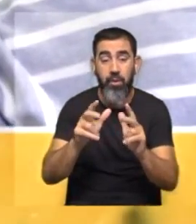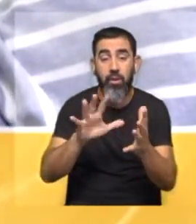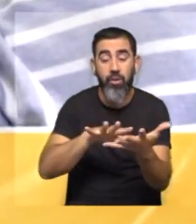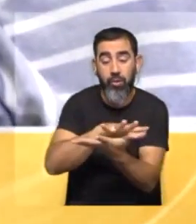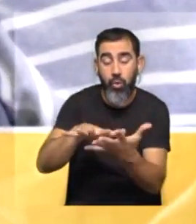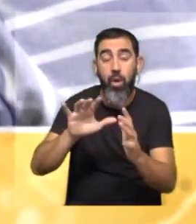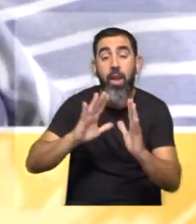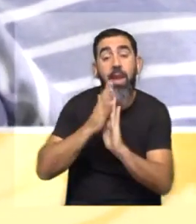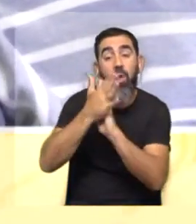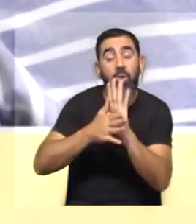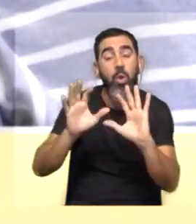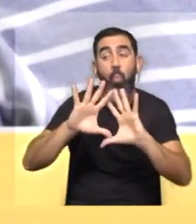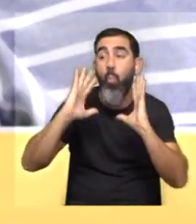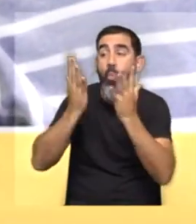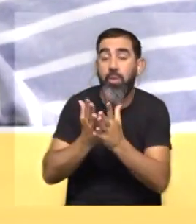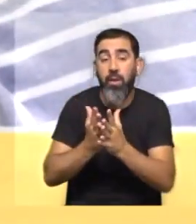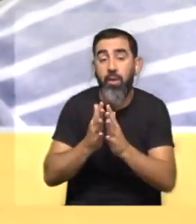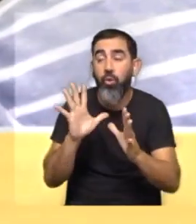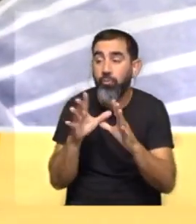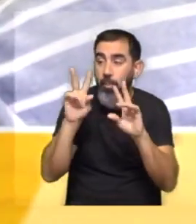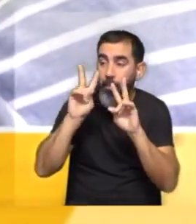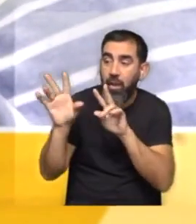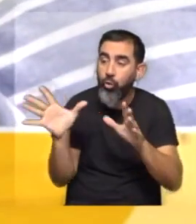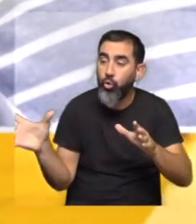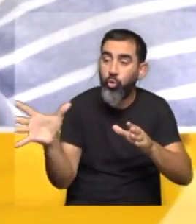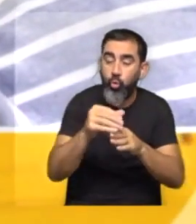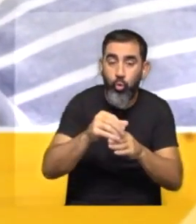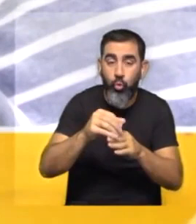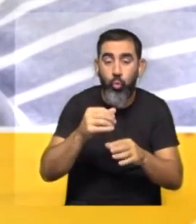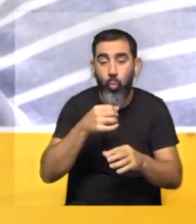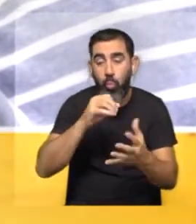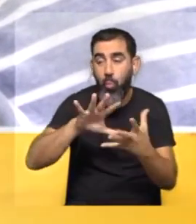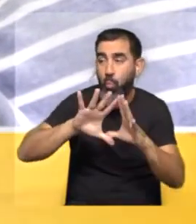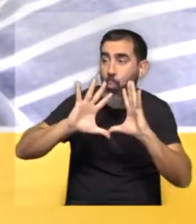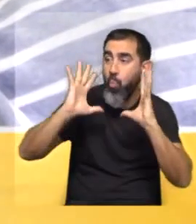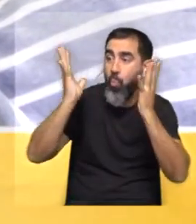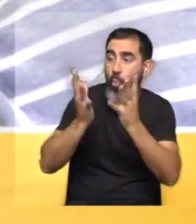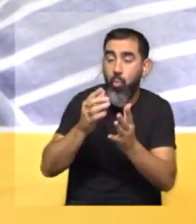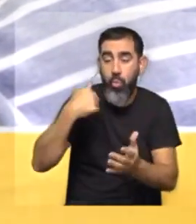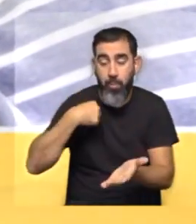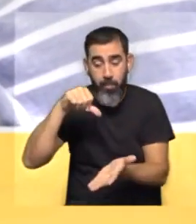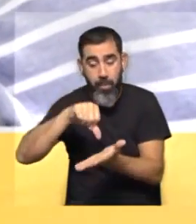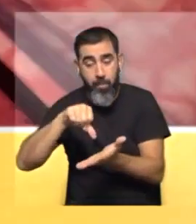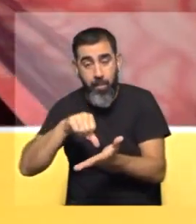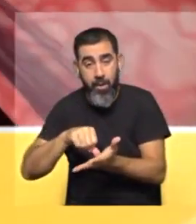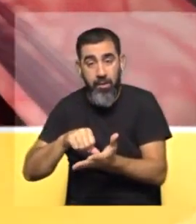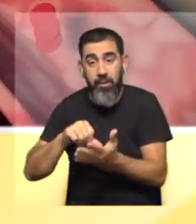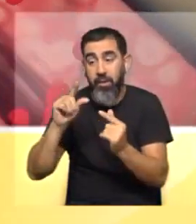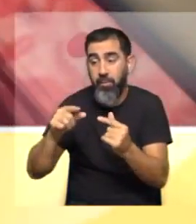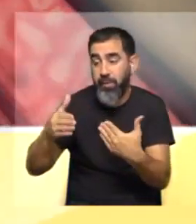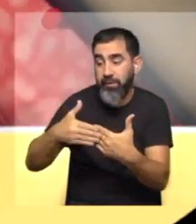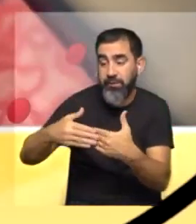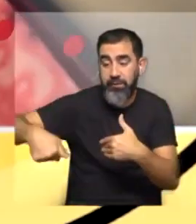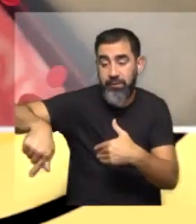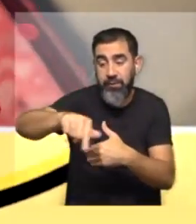escala nacional, uno permanentemente tiene que estar mirando todo, ¿verdad? Lo que ocurre a nivel de cualquier parte del mundo, lo que ocurre en su país y lo que ocurre en su propia práctica o